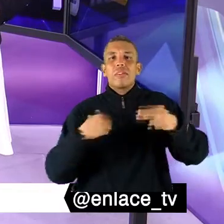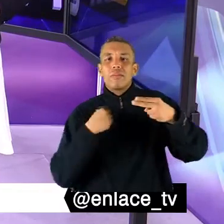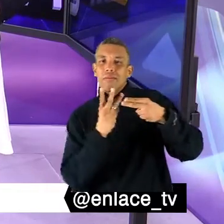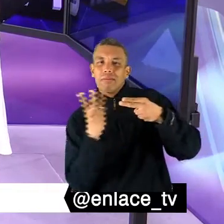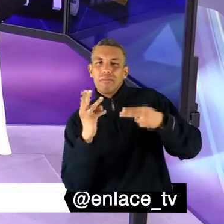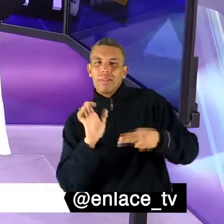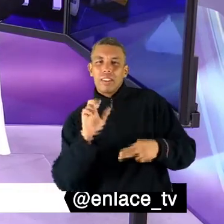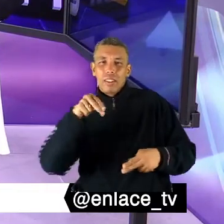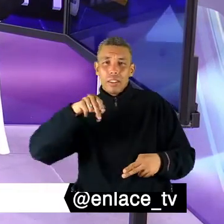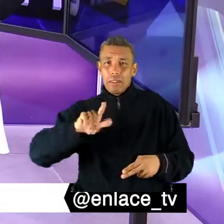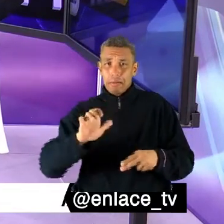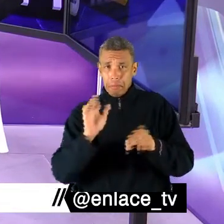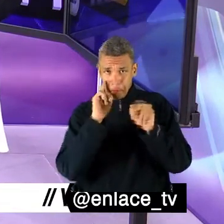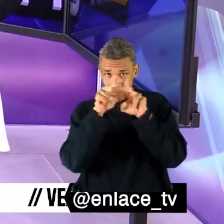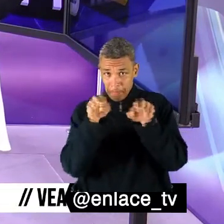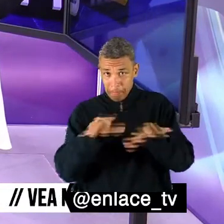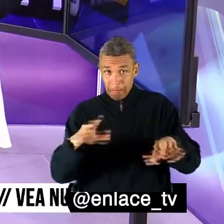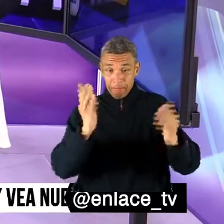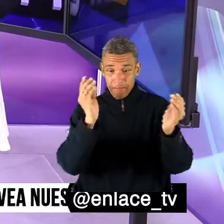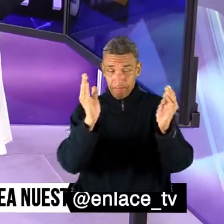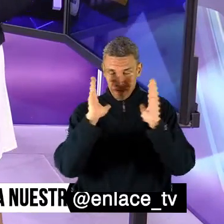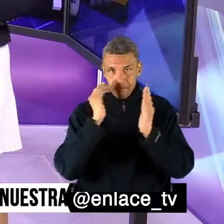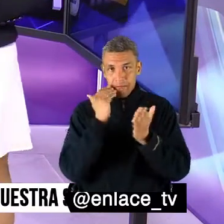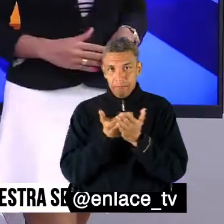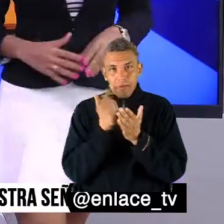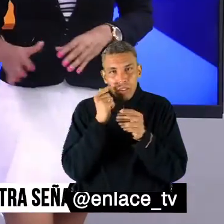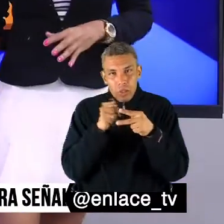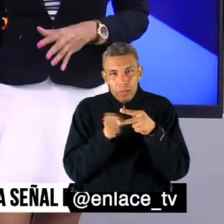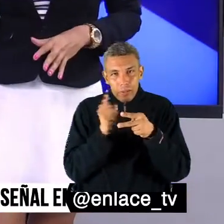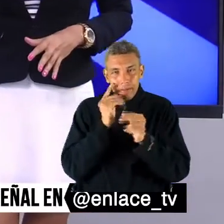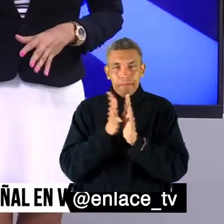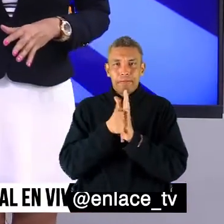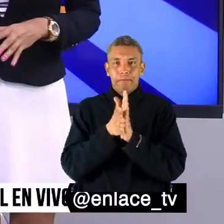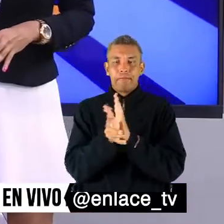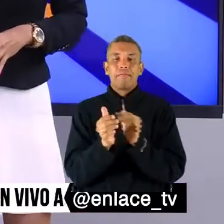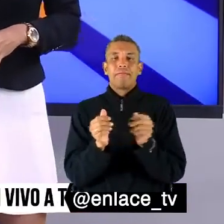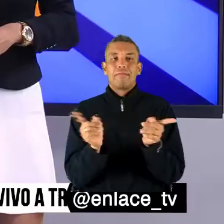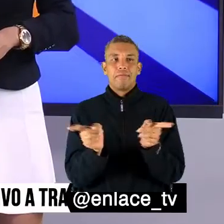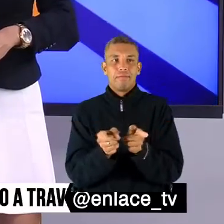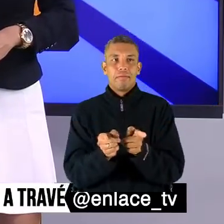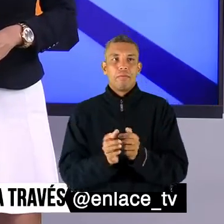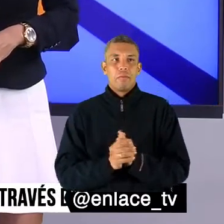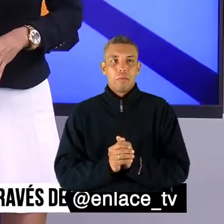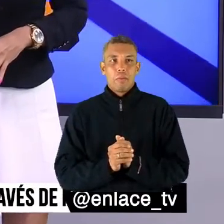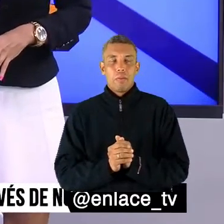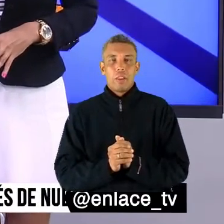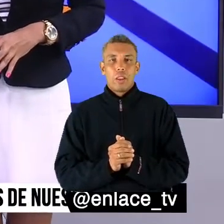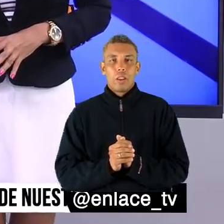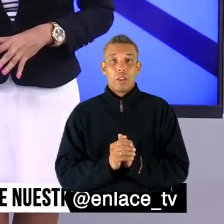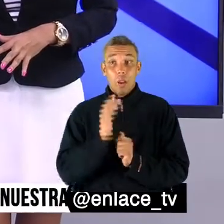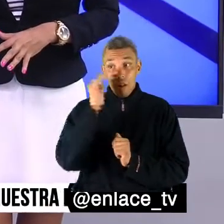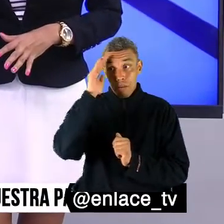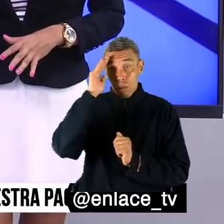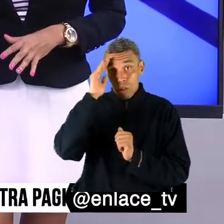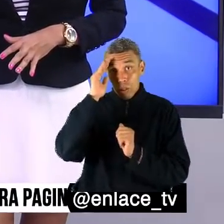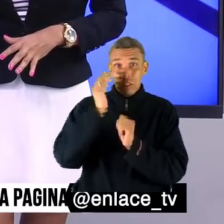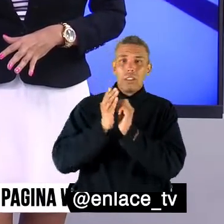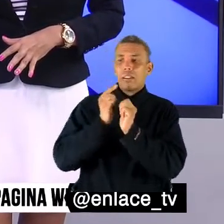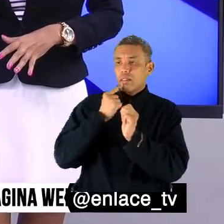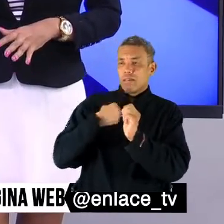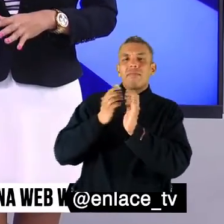www.enlacetelevisión.com. A continuación conozcamos nuestros titulares. La Policía Nacional reporta la captura de un hombre de 33 años de